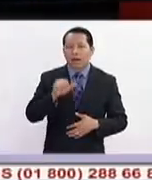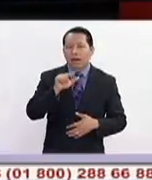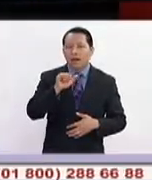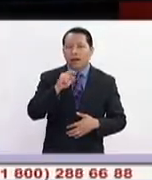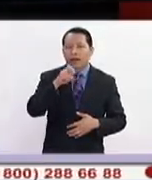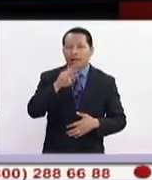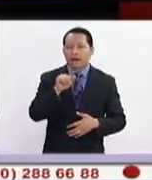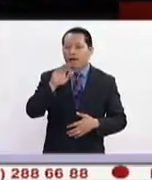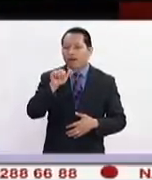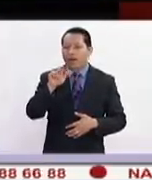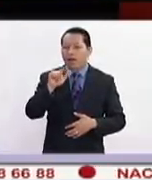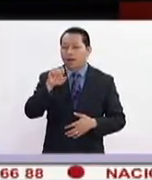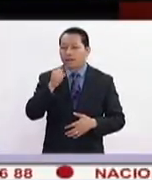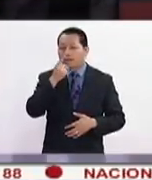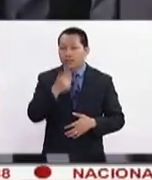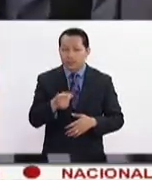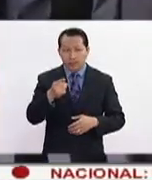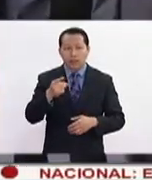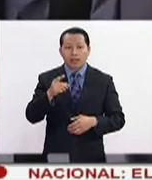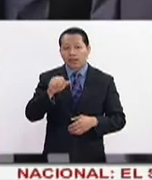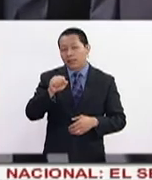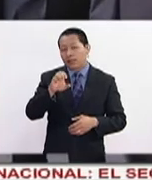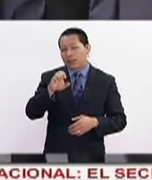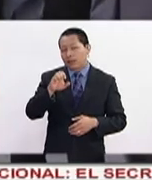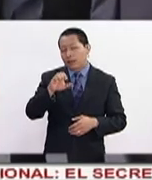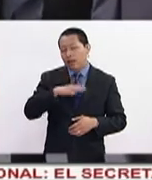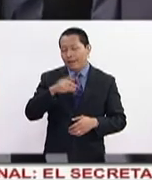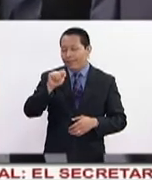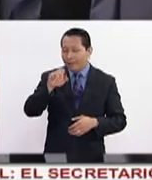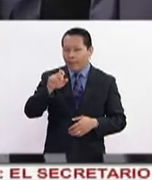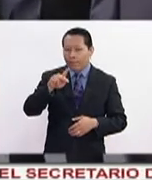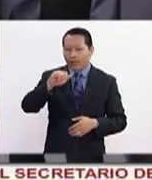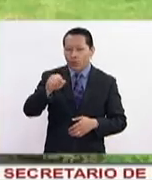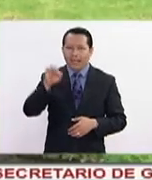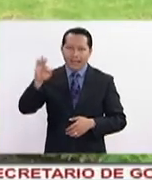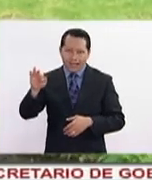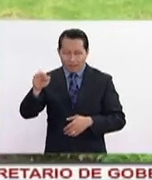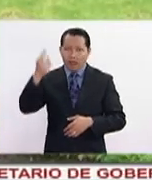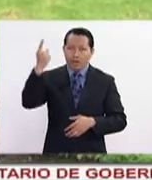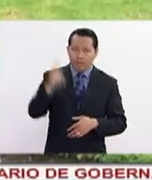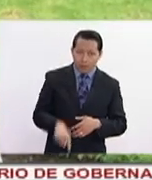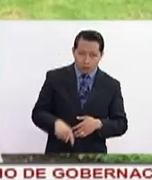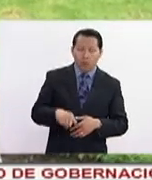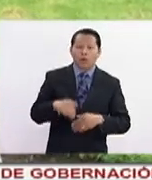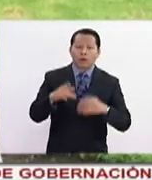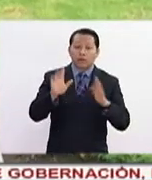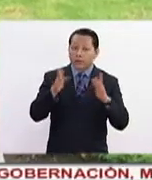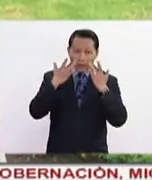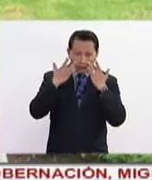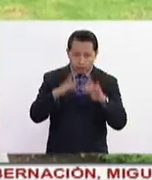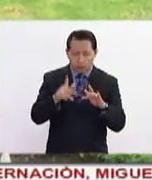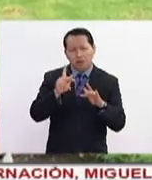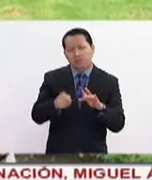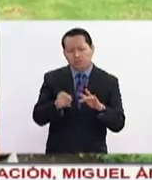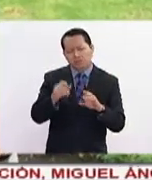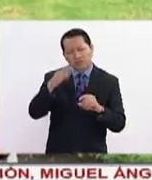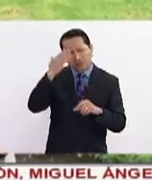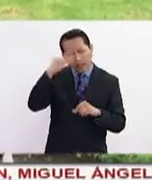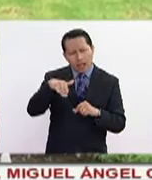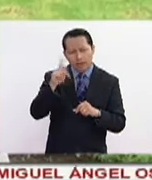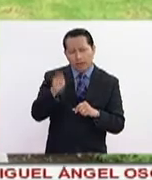Alejandra Barrales aseguró que el fallo emitido por el Tribunal Electoral del Poder Judicial de la Federación para que se separe del cargo es algo que ella tiene